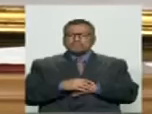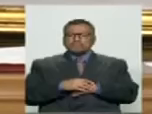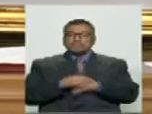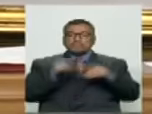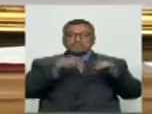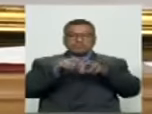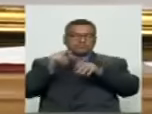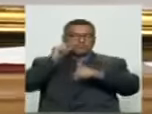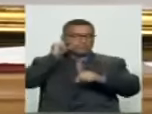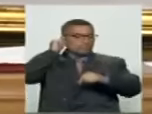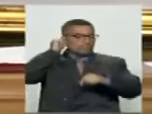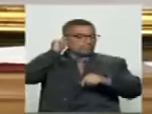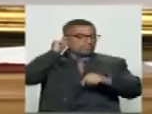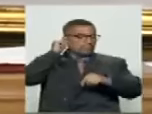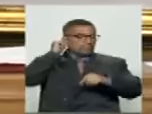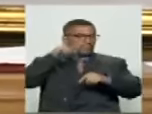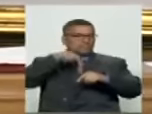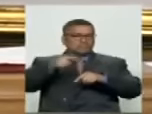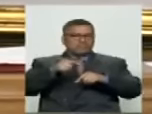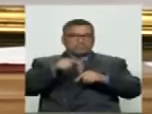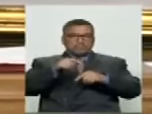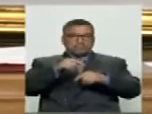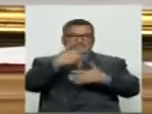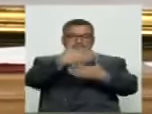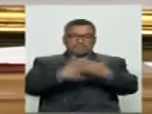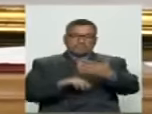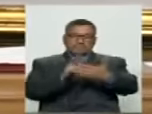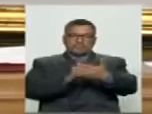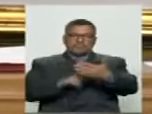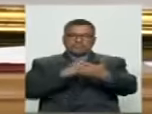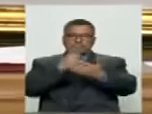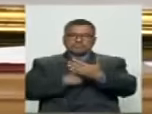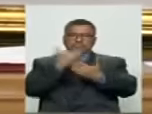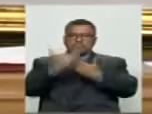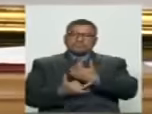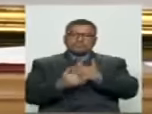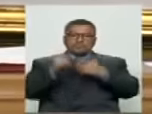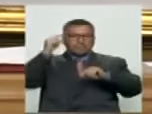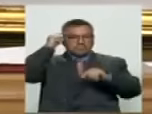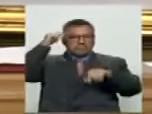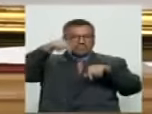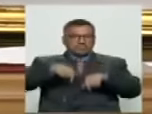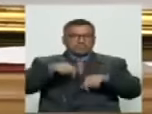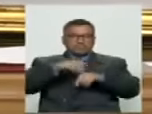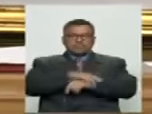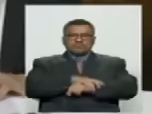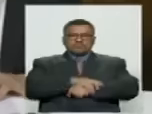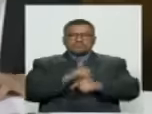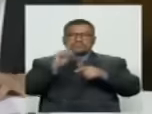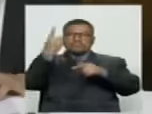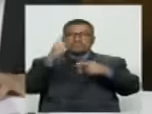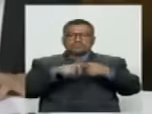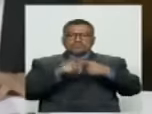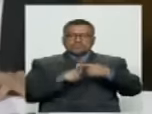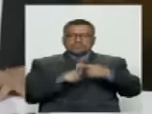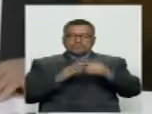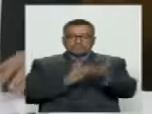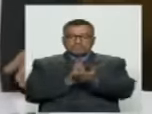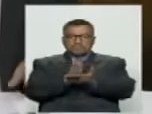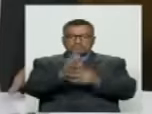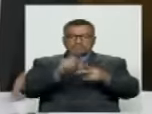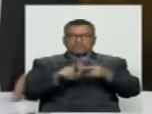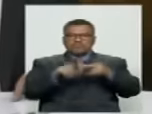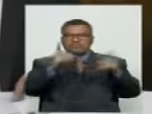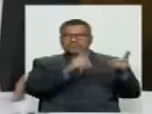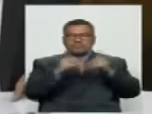Ciudadana secretaria, sírvase dar lectura al proyecto del orden del día de hoy. Primero, continuación de la